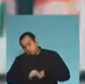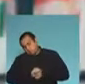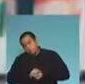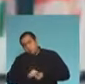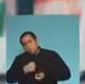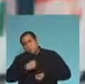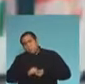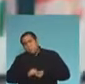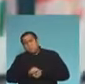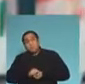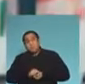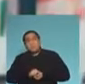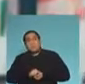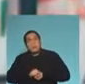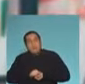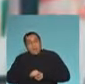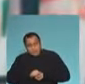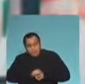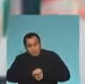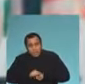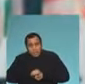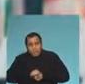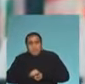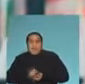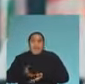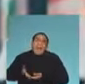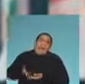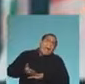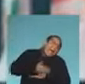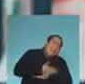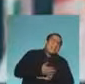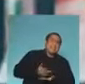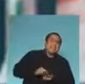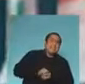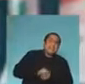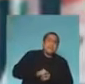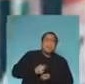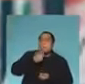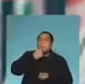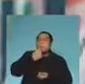a nuestro médico interior que haga la autorreparación,